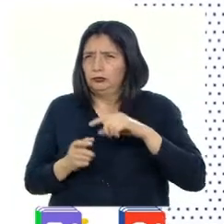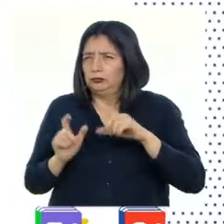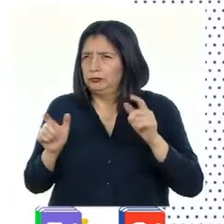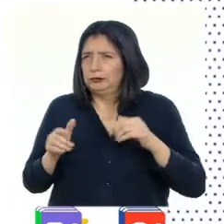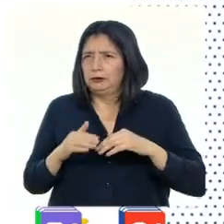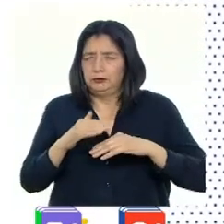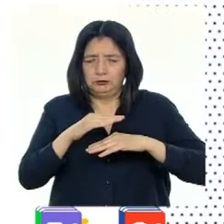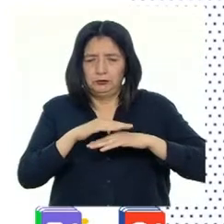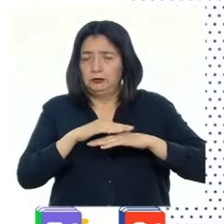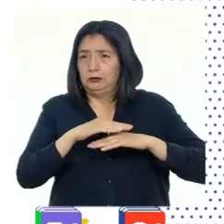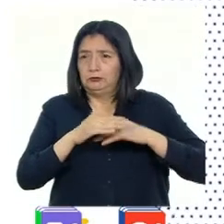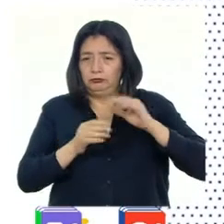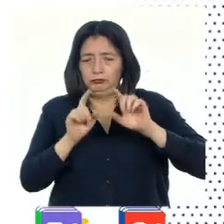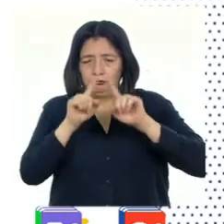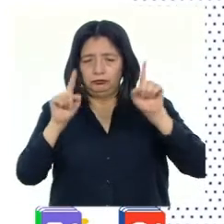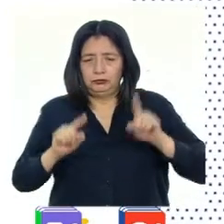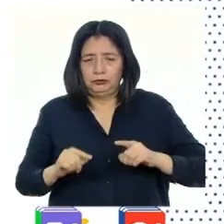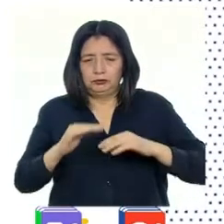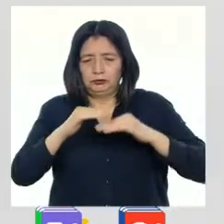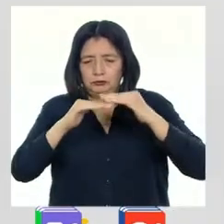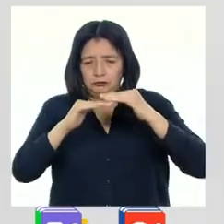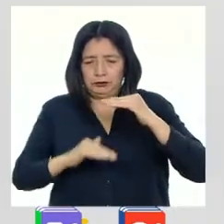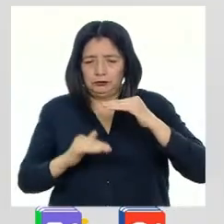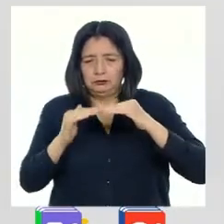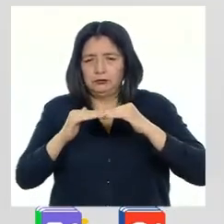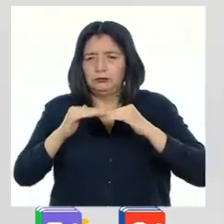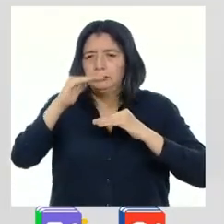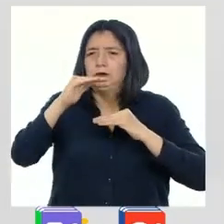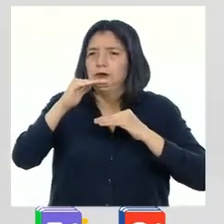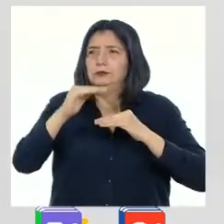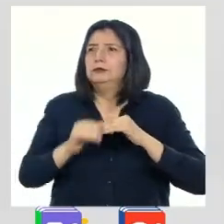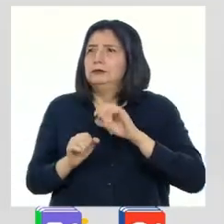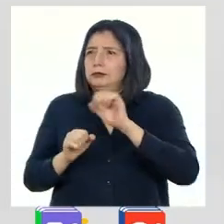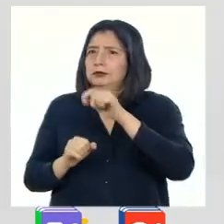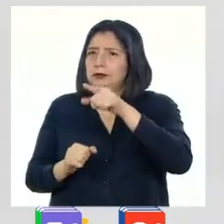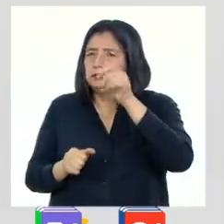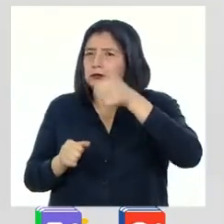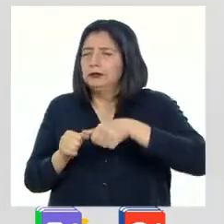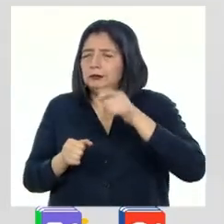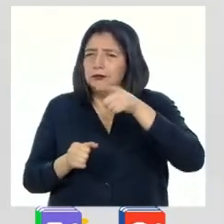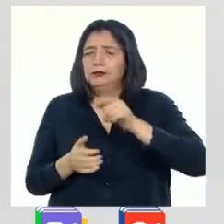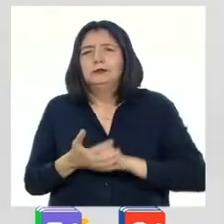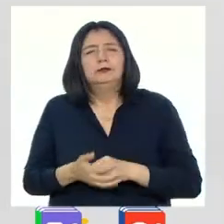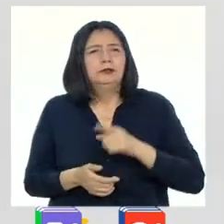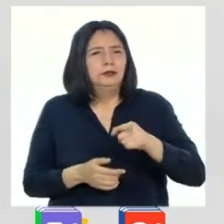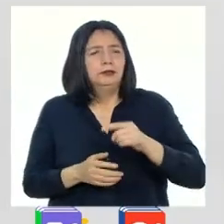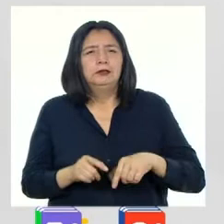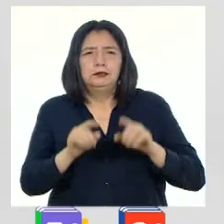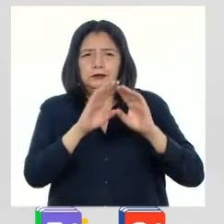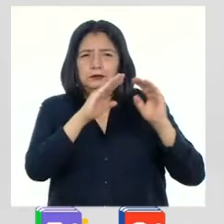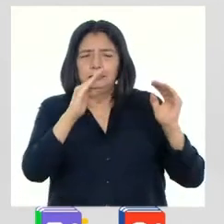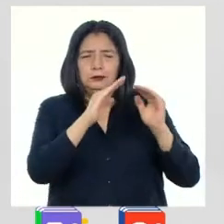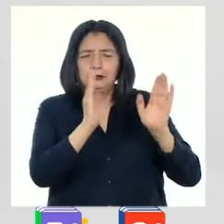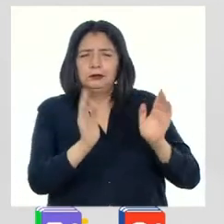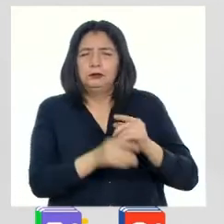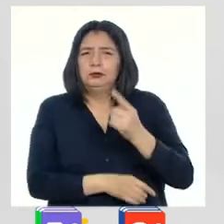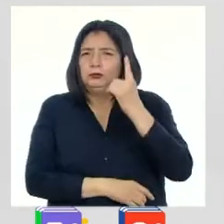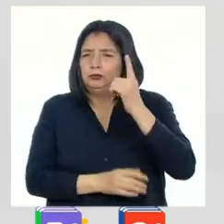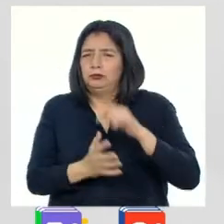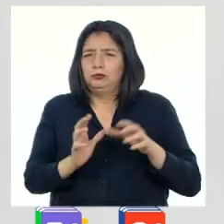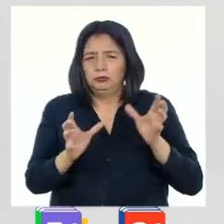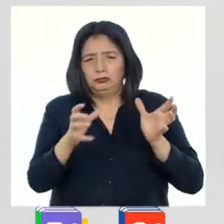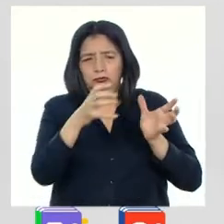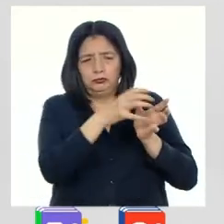importantes, la parte inferior o central y la parte superior. Tienes razón, Patty. Este retablo representa una sola escena